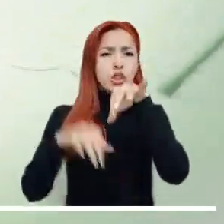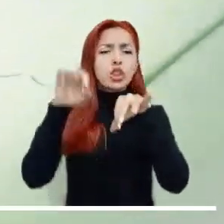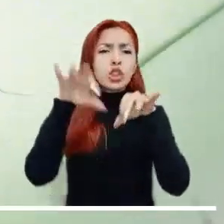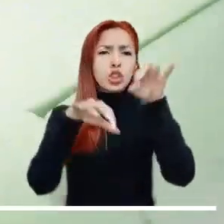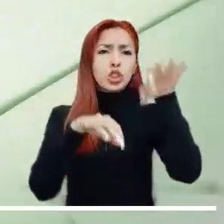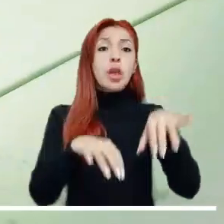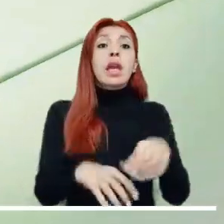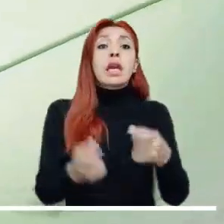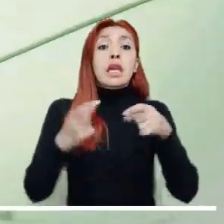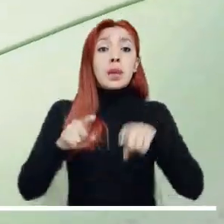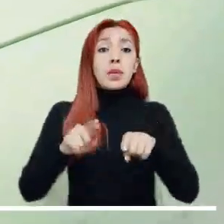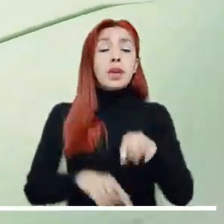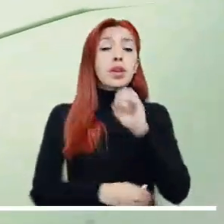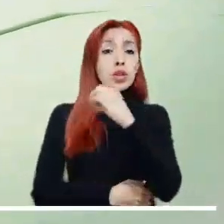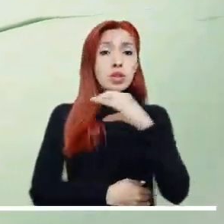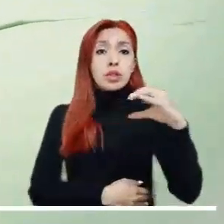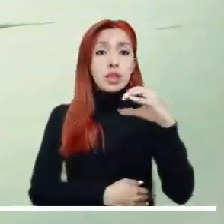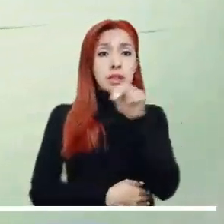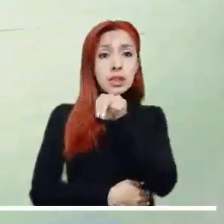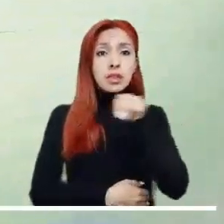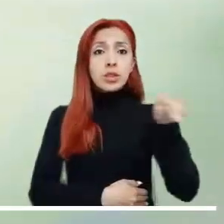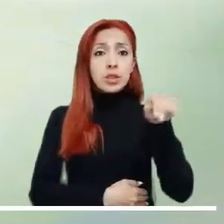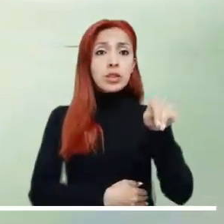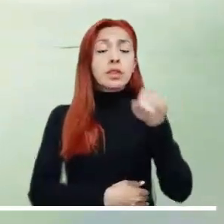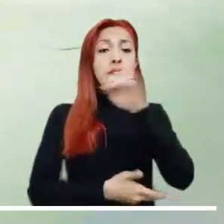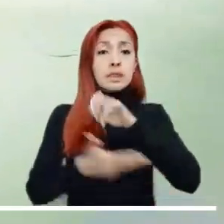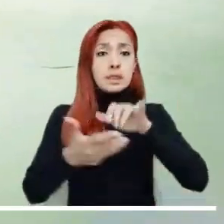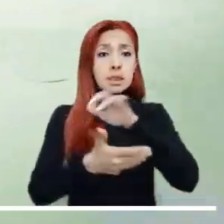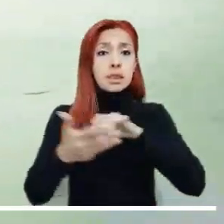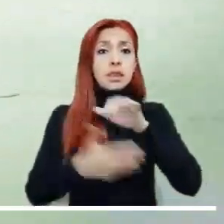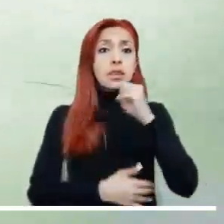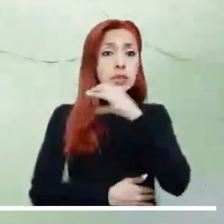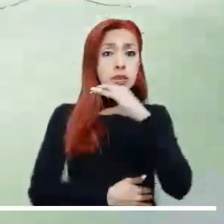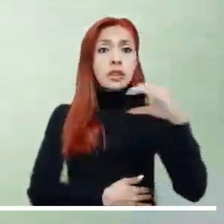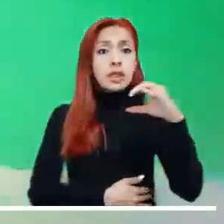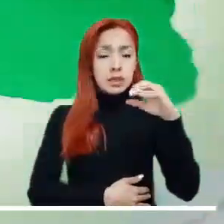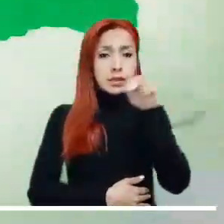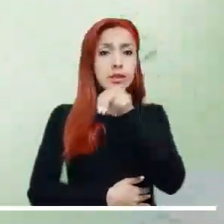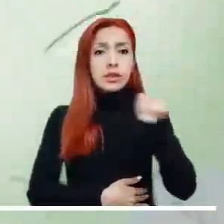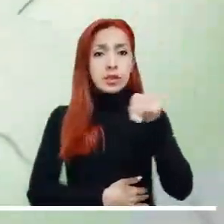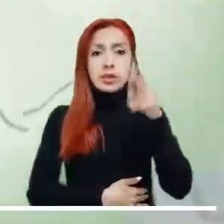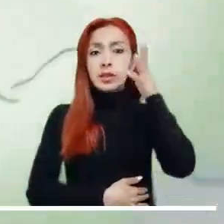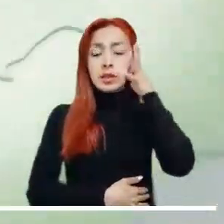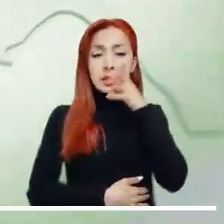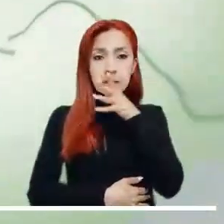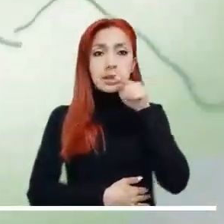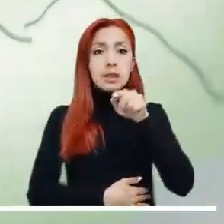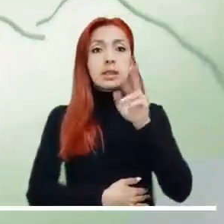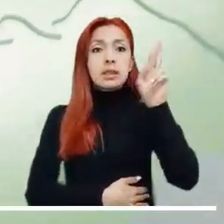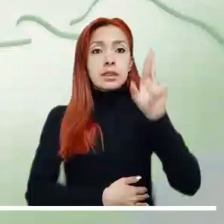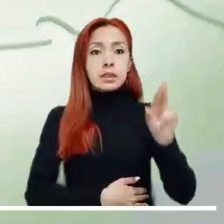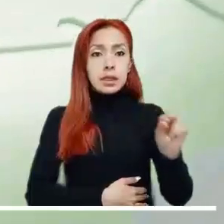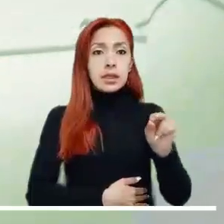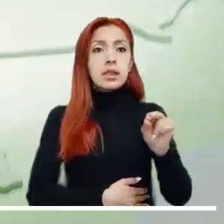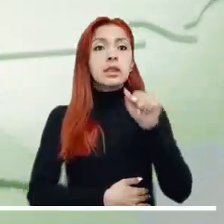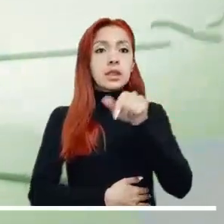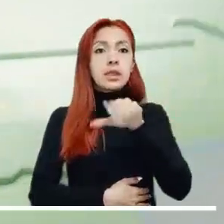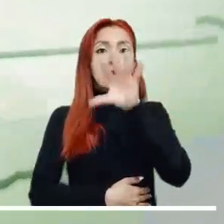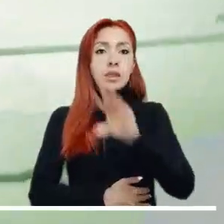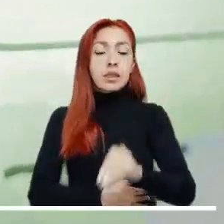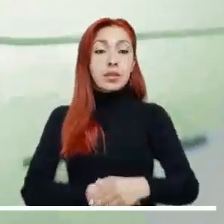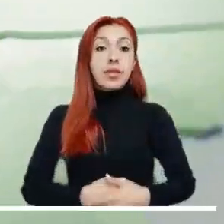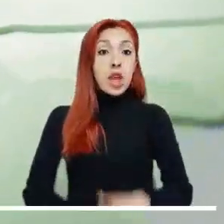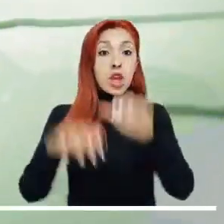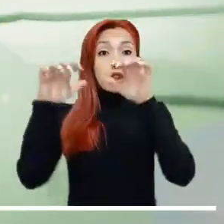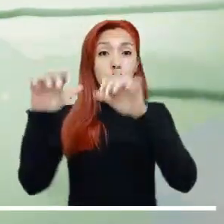en el norte y occidente de Santander, occidente del norte de Santander, Risaralda y Quindío. Lluvias ligeras